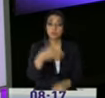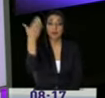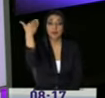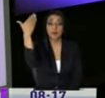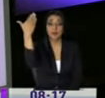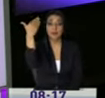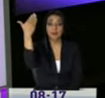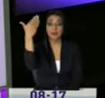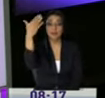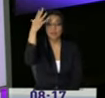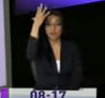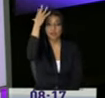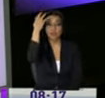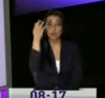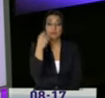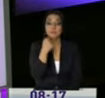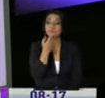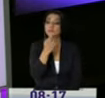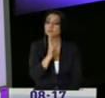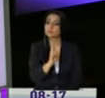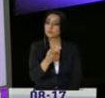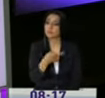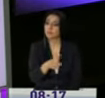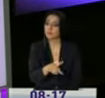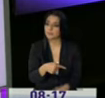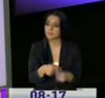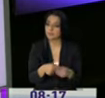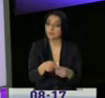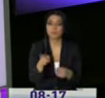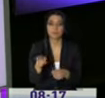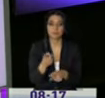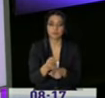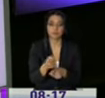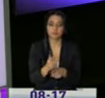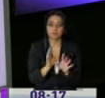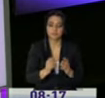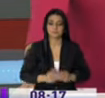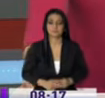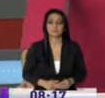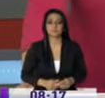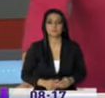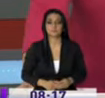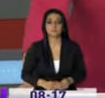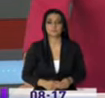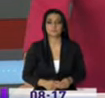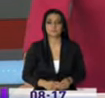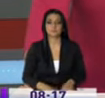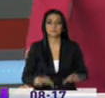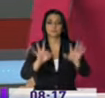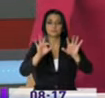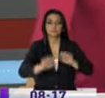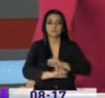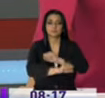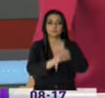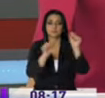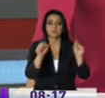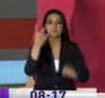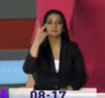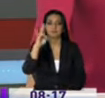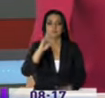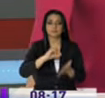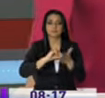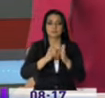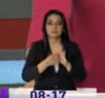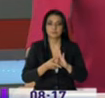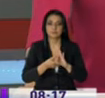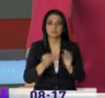que le sacan? El sur también existe, por ese tipo de cosas. Verito. Ahora son las 8 de la mañana con 17 minutos y